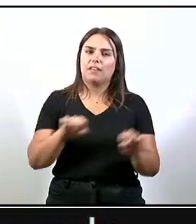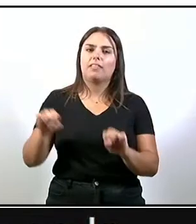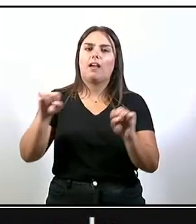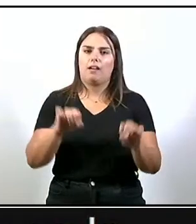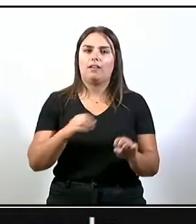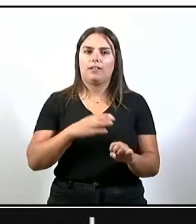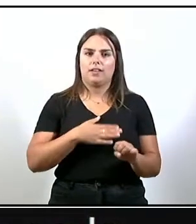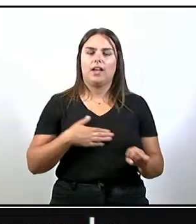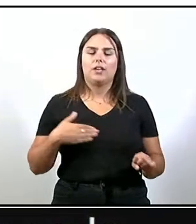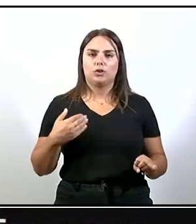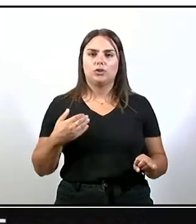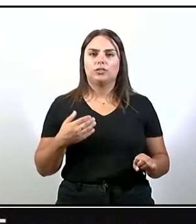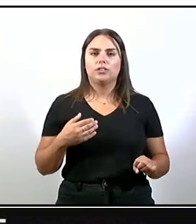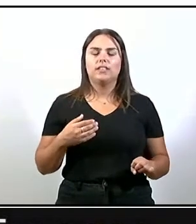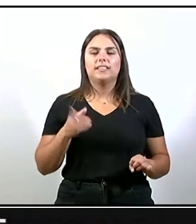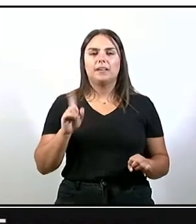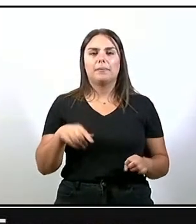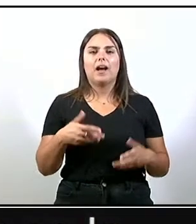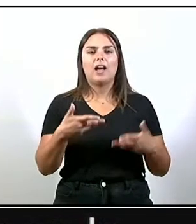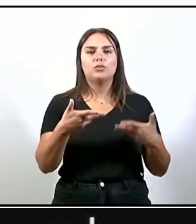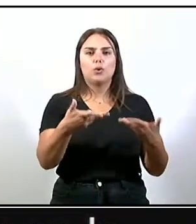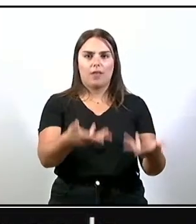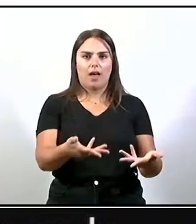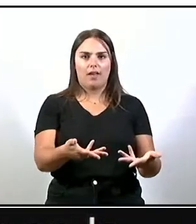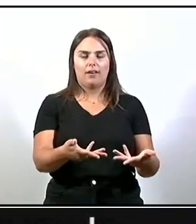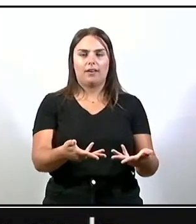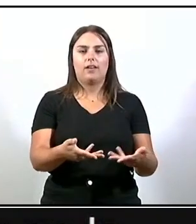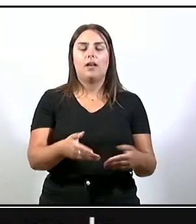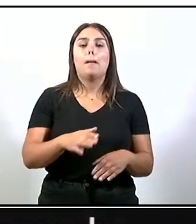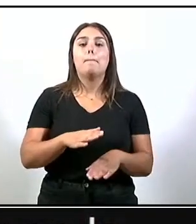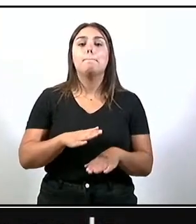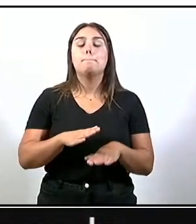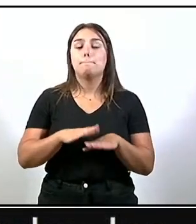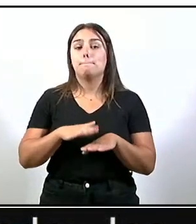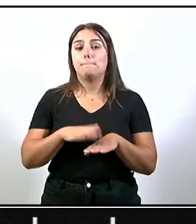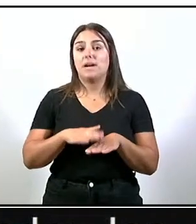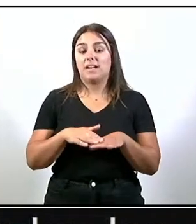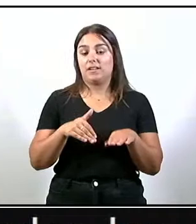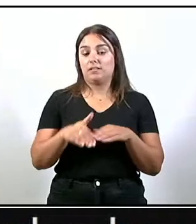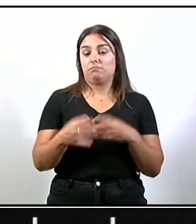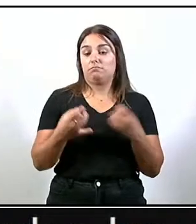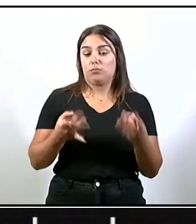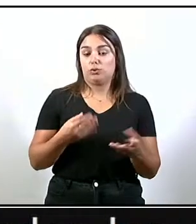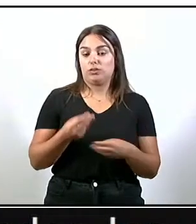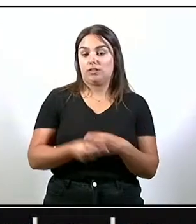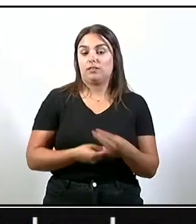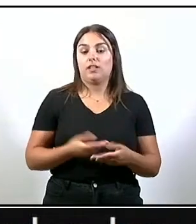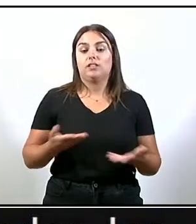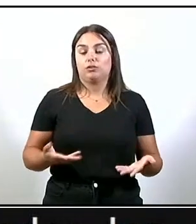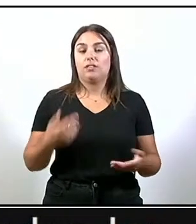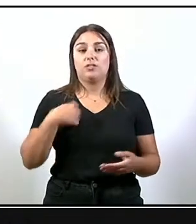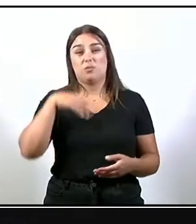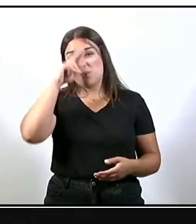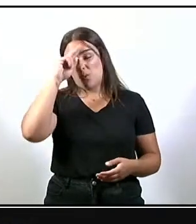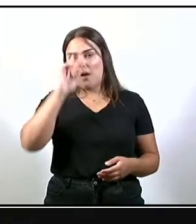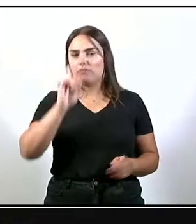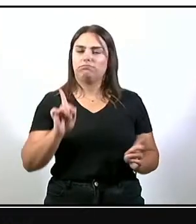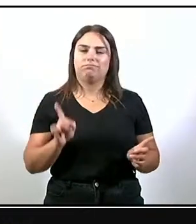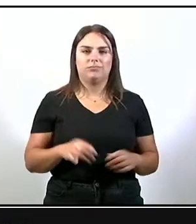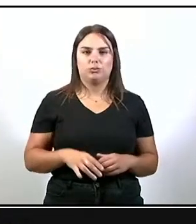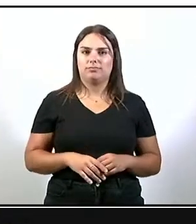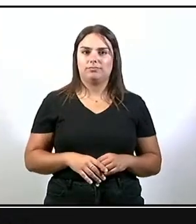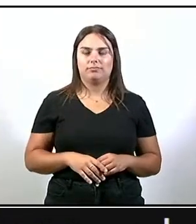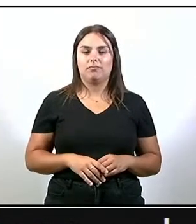proteger, los vamos a ayudar para que, evidentemente, se pueda afrontar. Es decir, esa no es la preocupación.